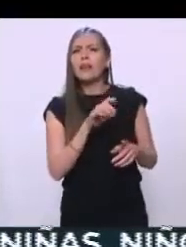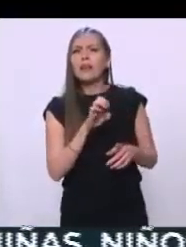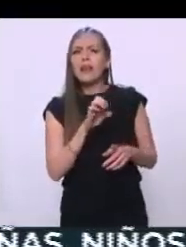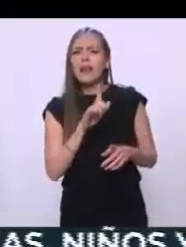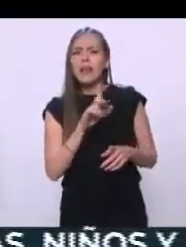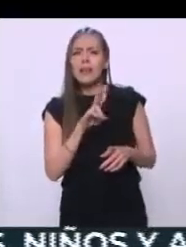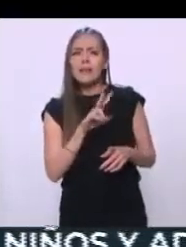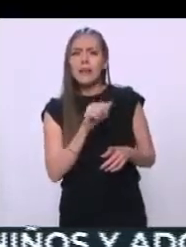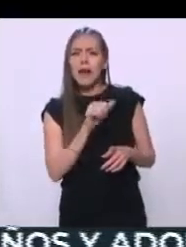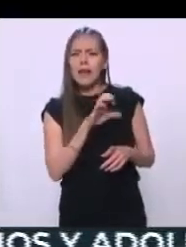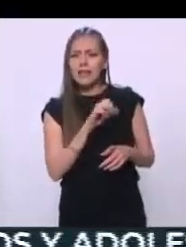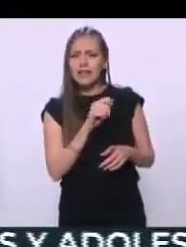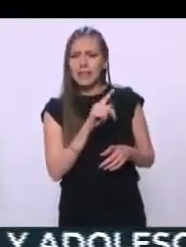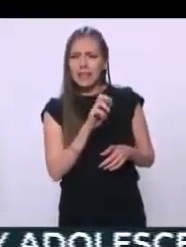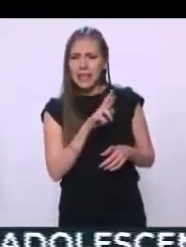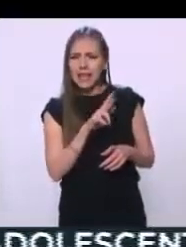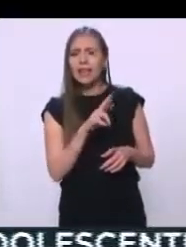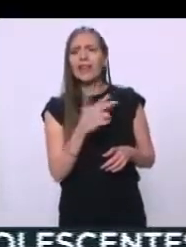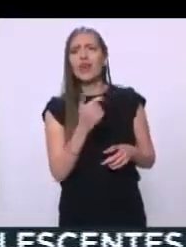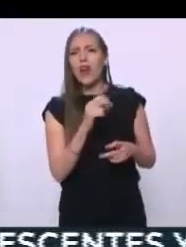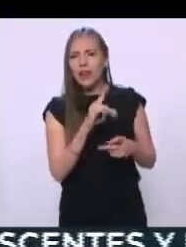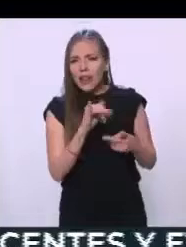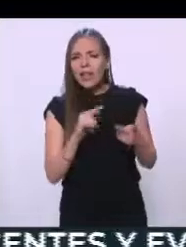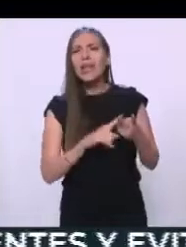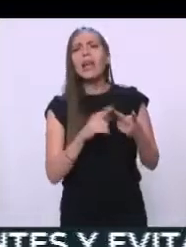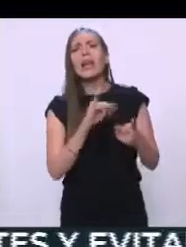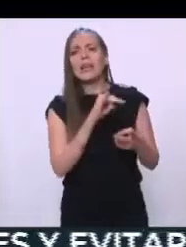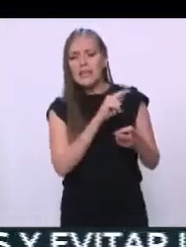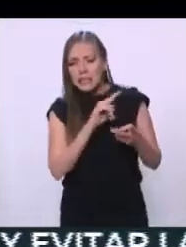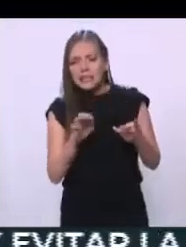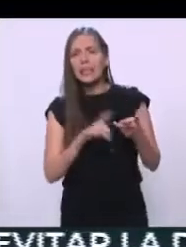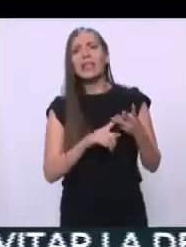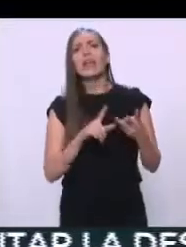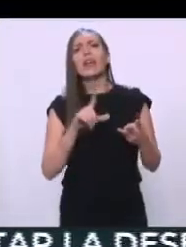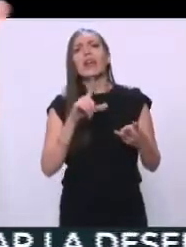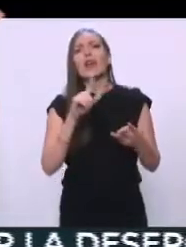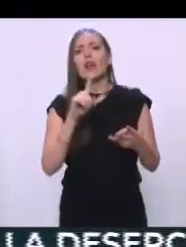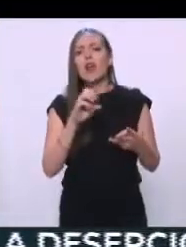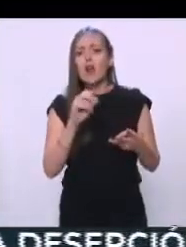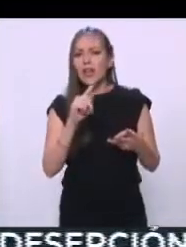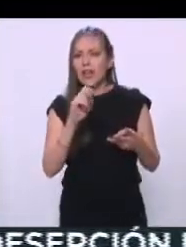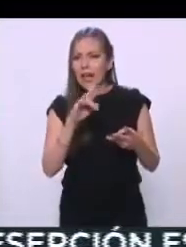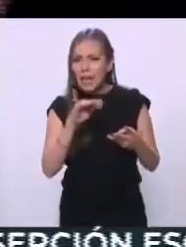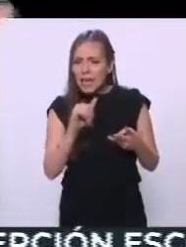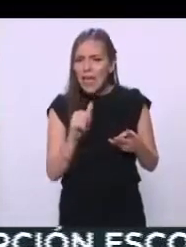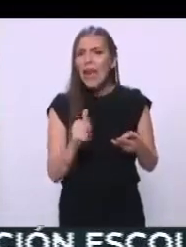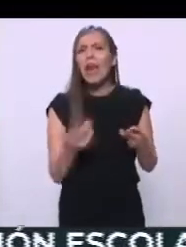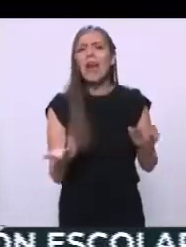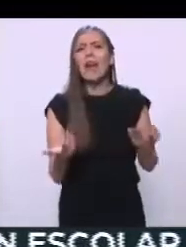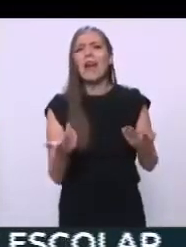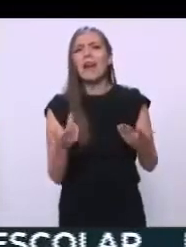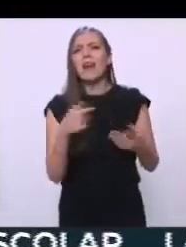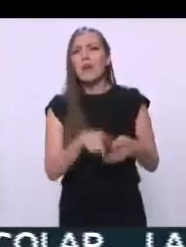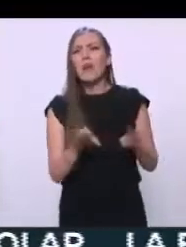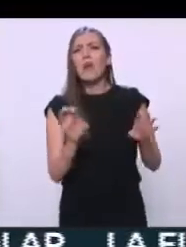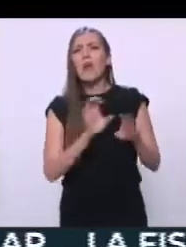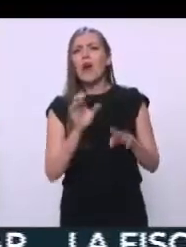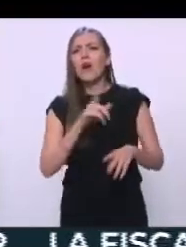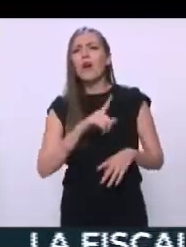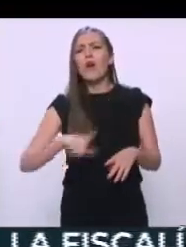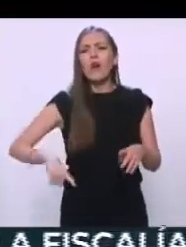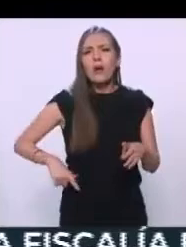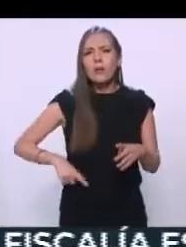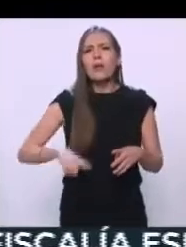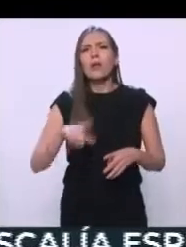la Secretaría de Educación Pública, el ISSSTE, la Lotería Nacional, la manera en que dejó operar con total holgura a gobernadores como